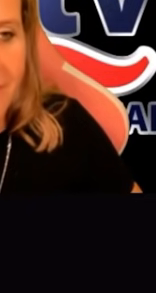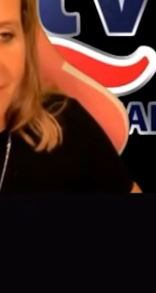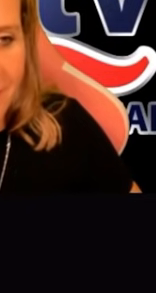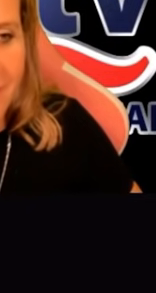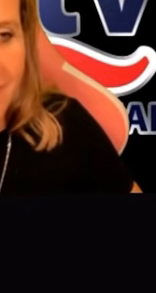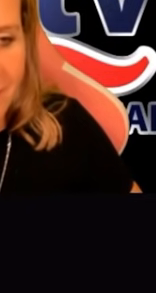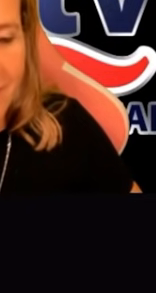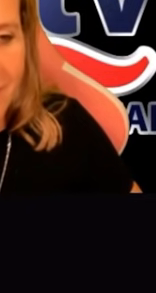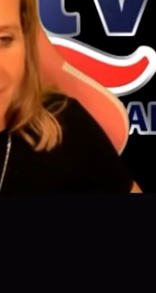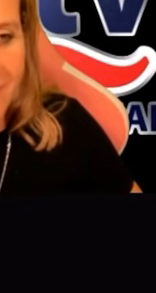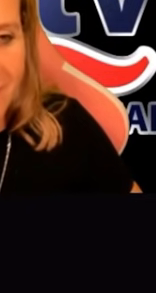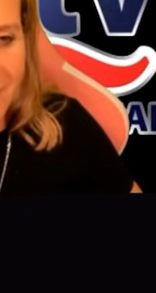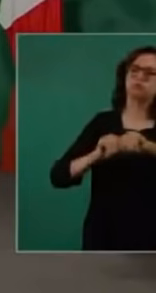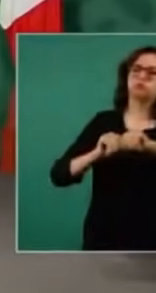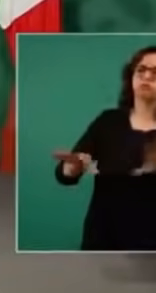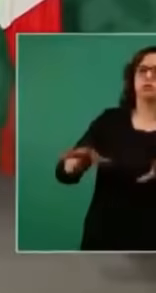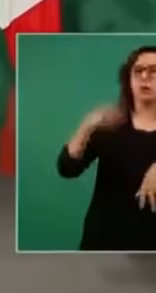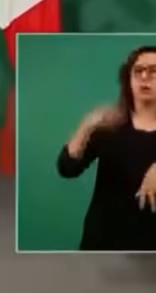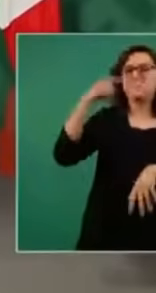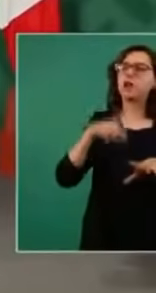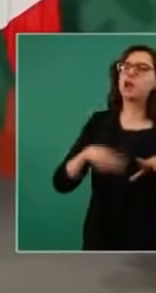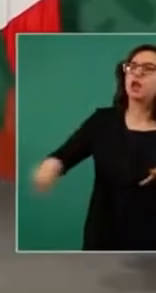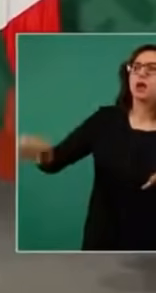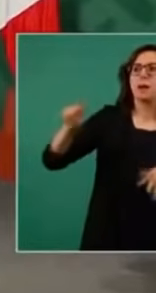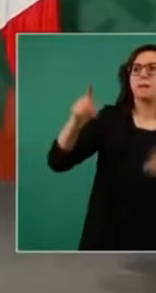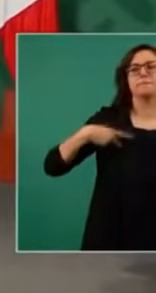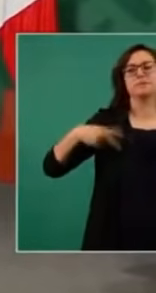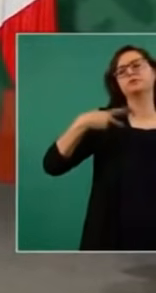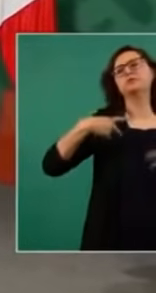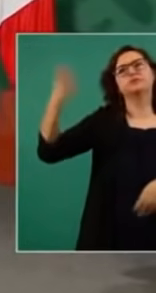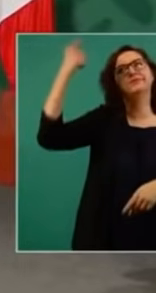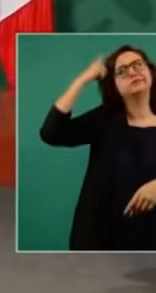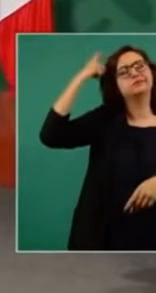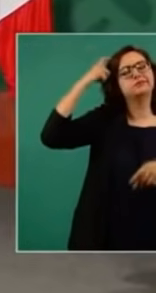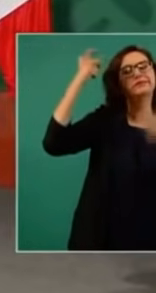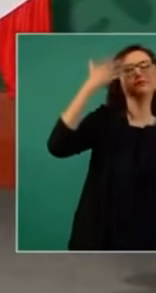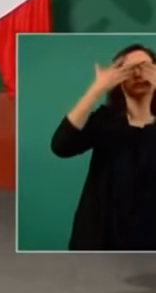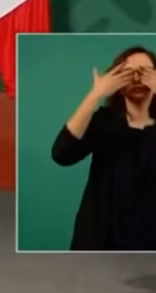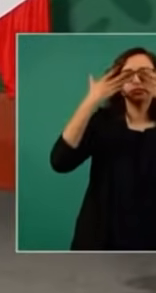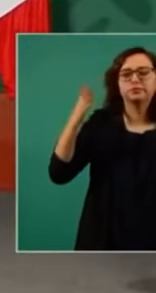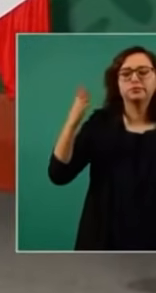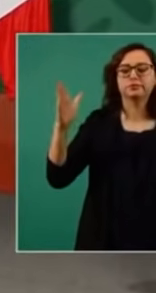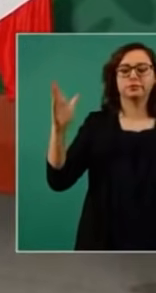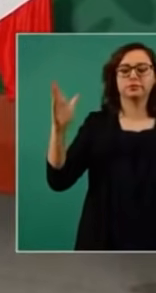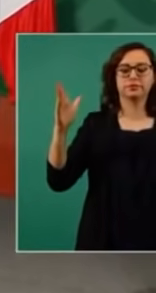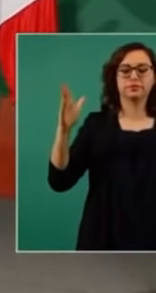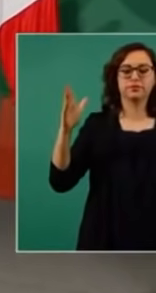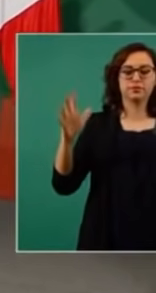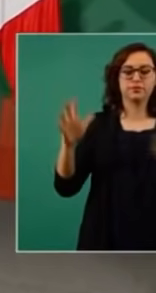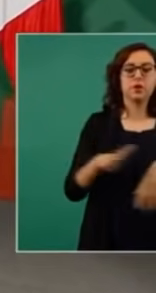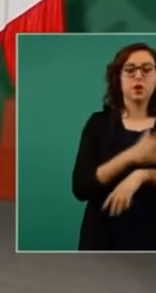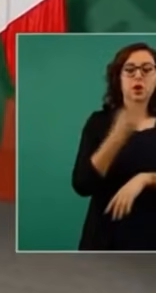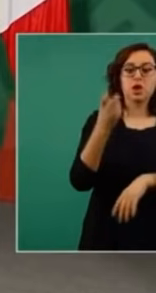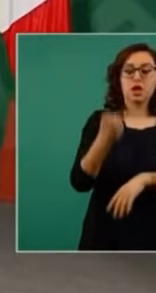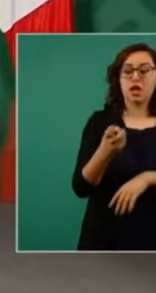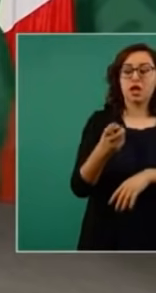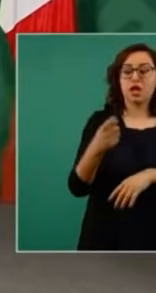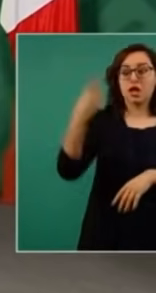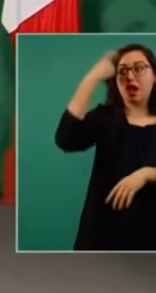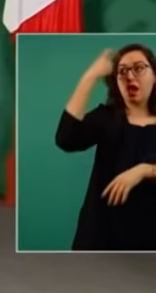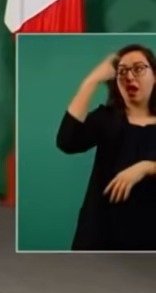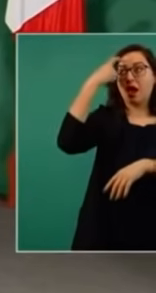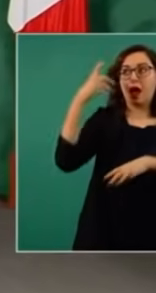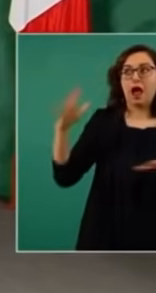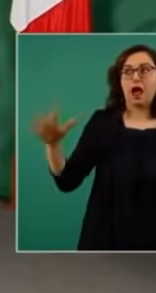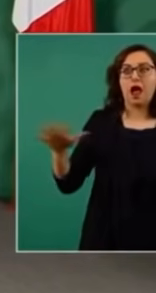está el presidente ahí informando, sobre todo comunicándose con la gente, transparentando su gobierno, cualquier proyecto,